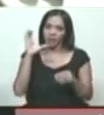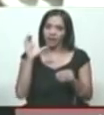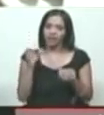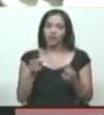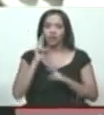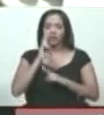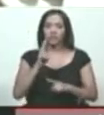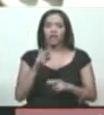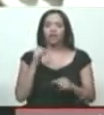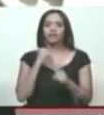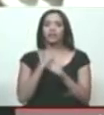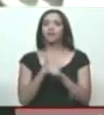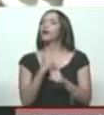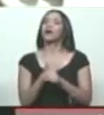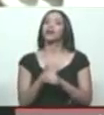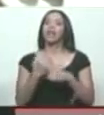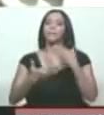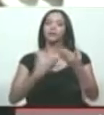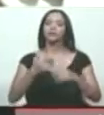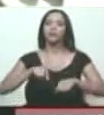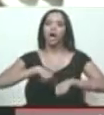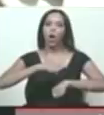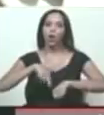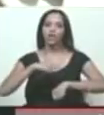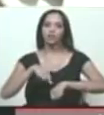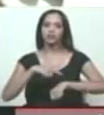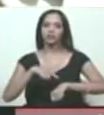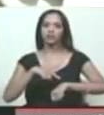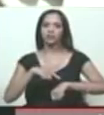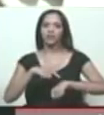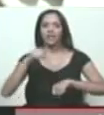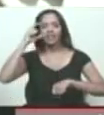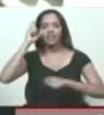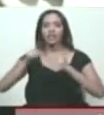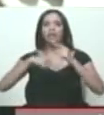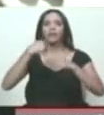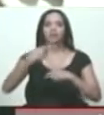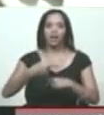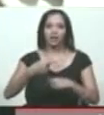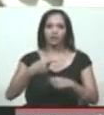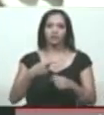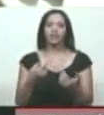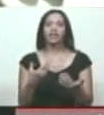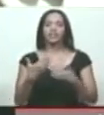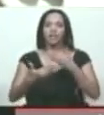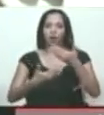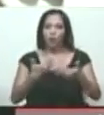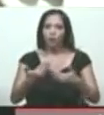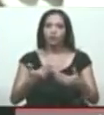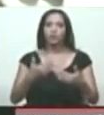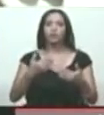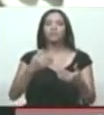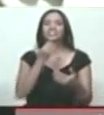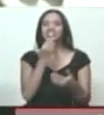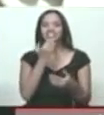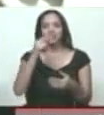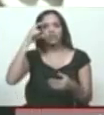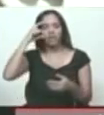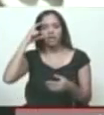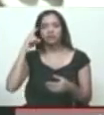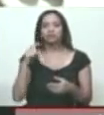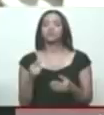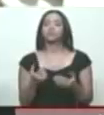trabajo en las próximas horas, en el día de mañana, en el transcurso de los próximos días, para